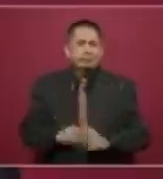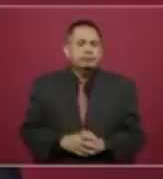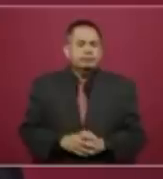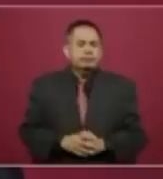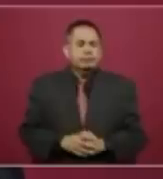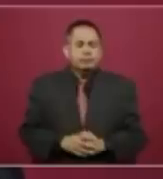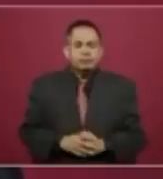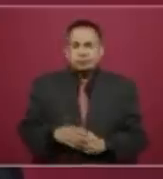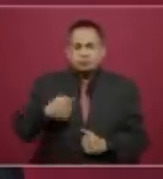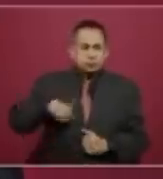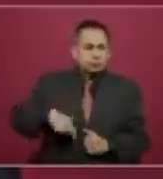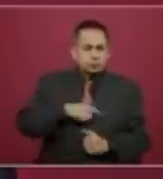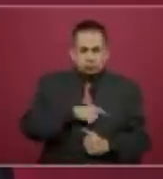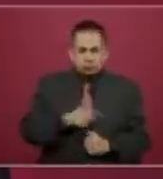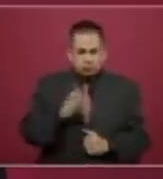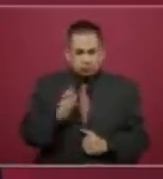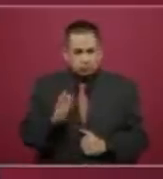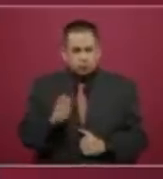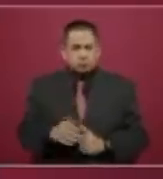Hemos